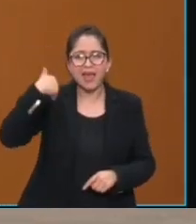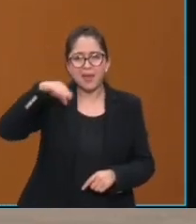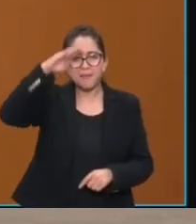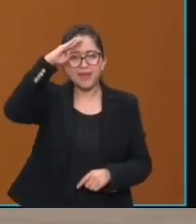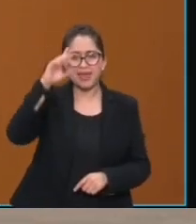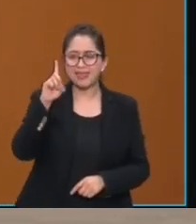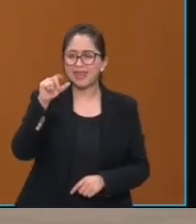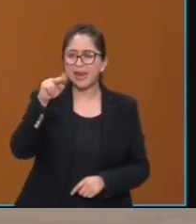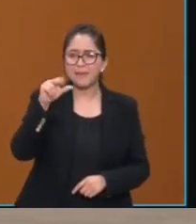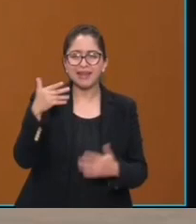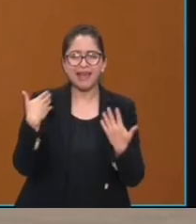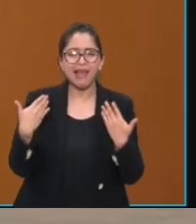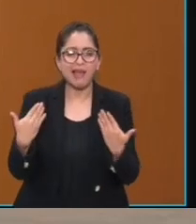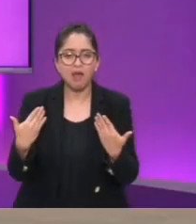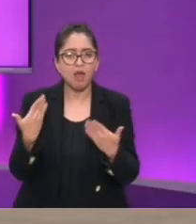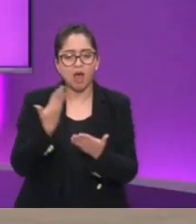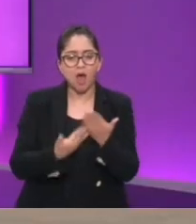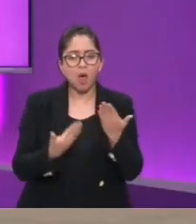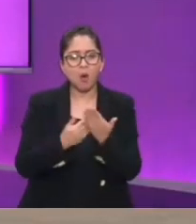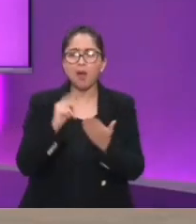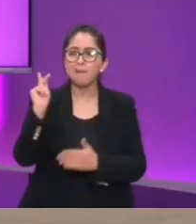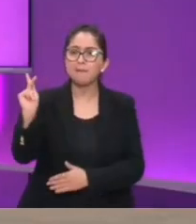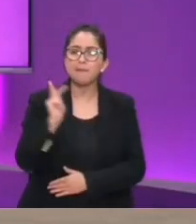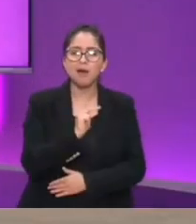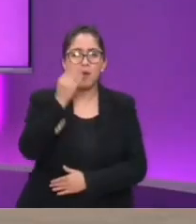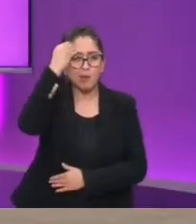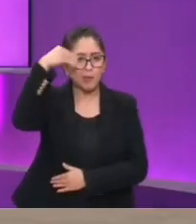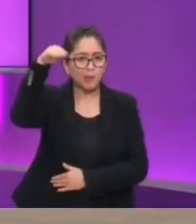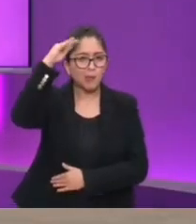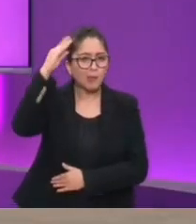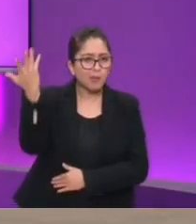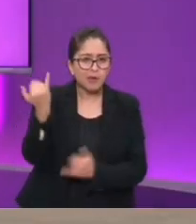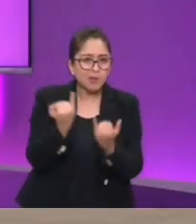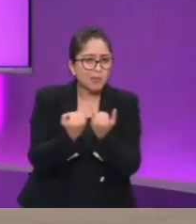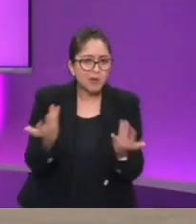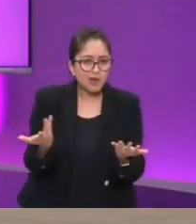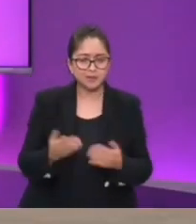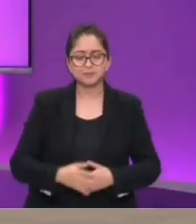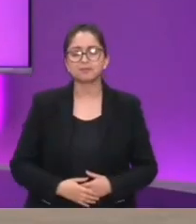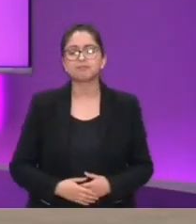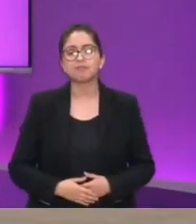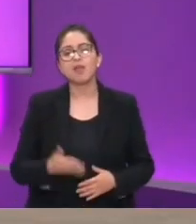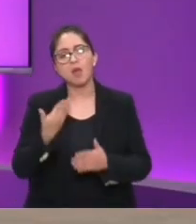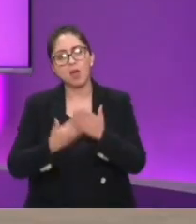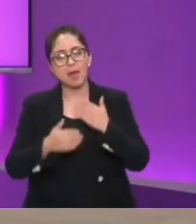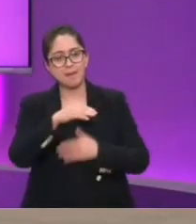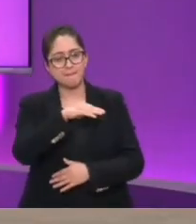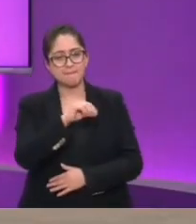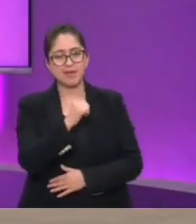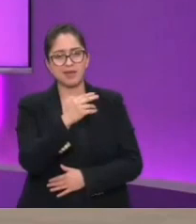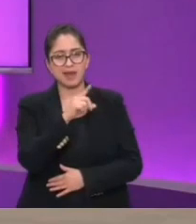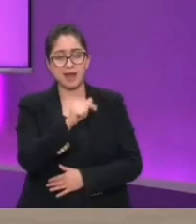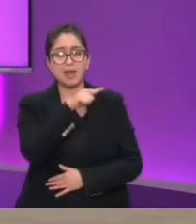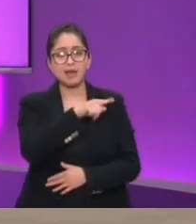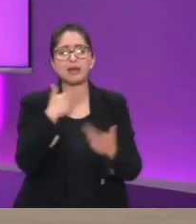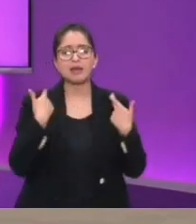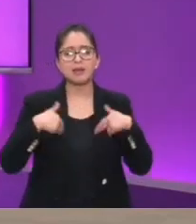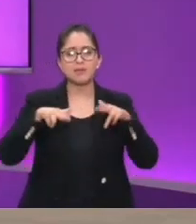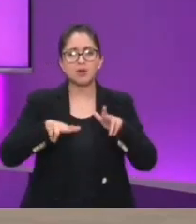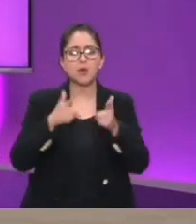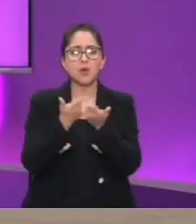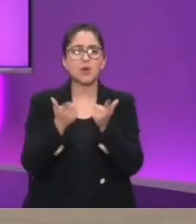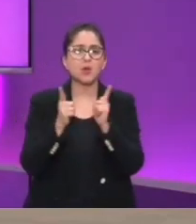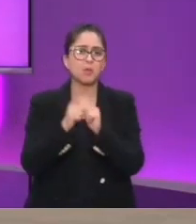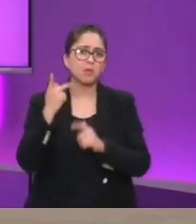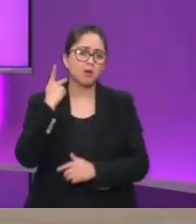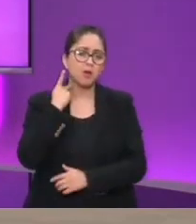Cuba. Muchas gracias. Y ahora toca turno a Mayela Gómez Maldonado. Ella es representante del partido